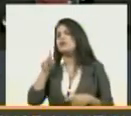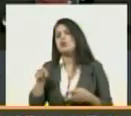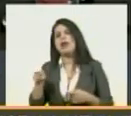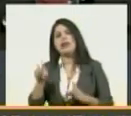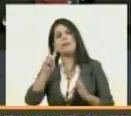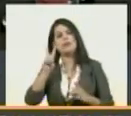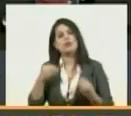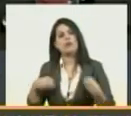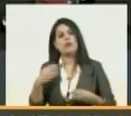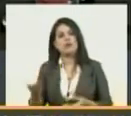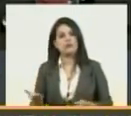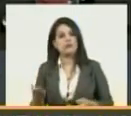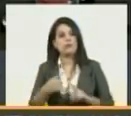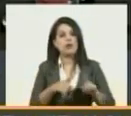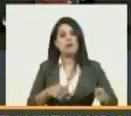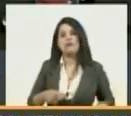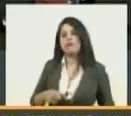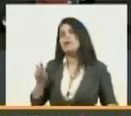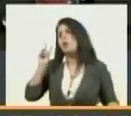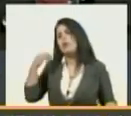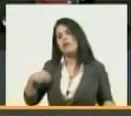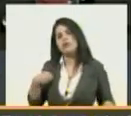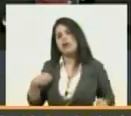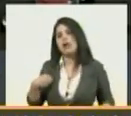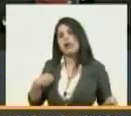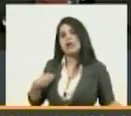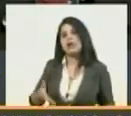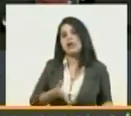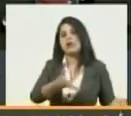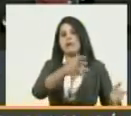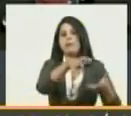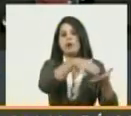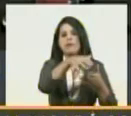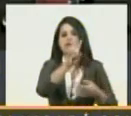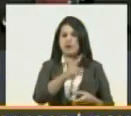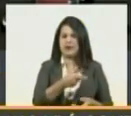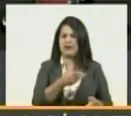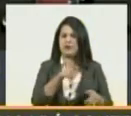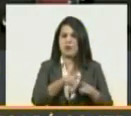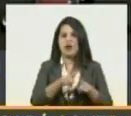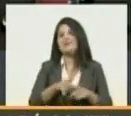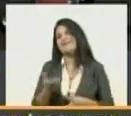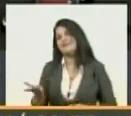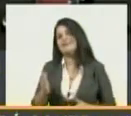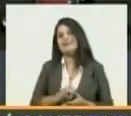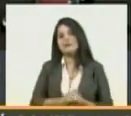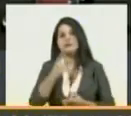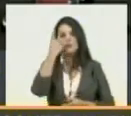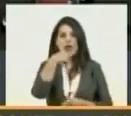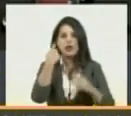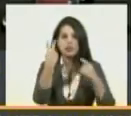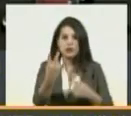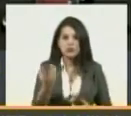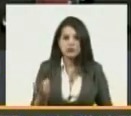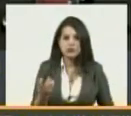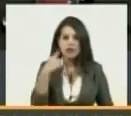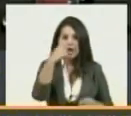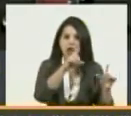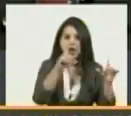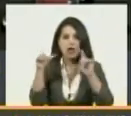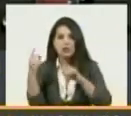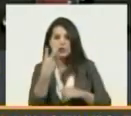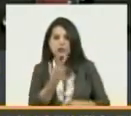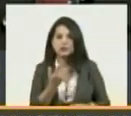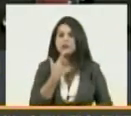y alentar al mismo tiempo a la violencia en nuestro país. Es muy hipócrita decir que hay una